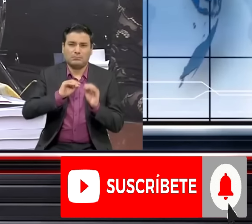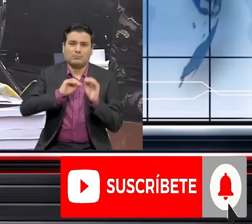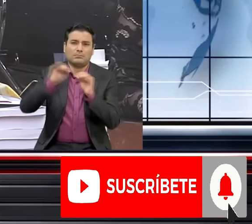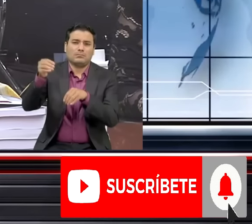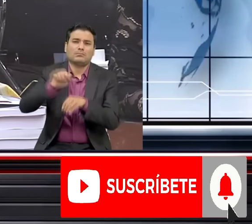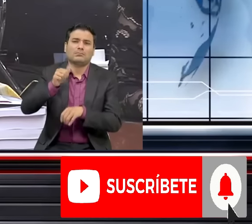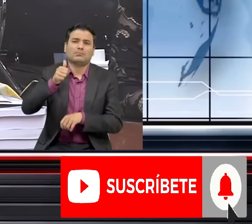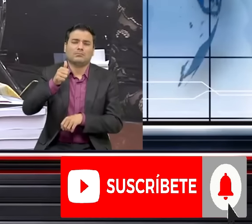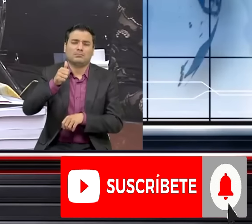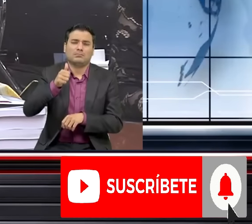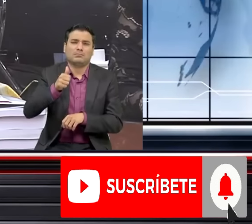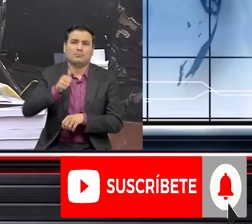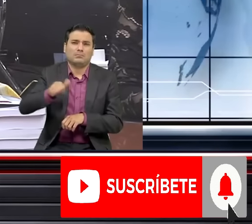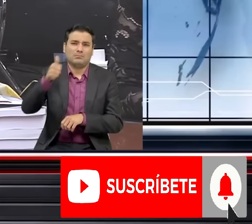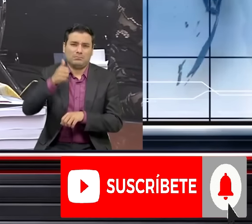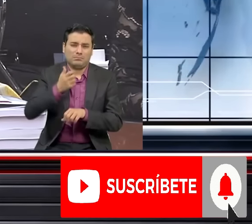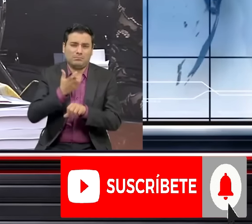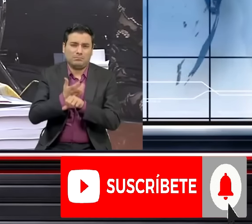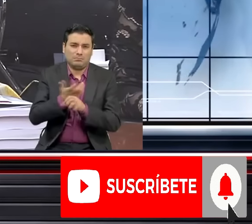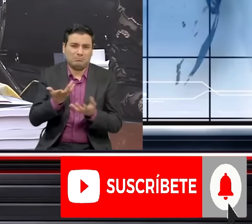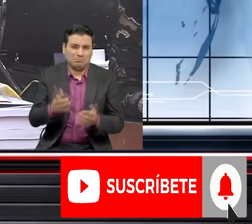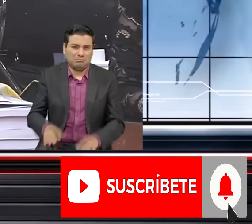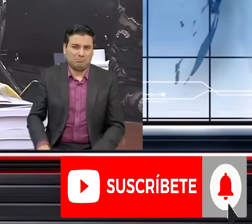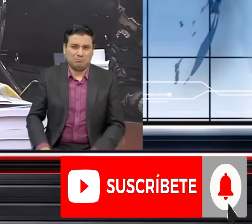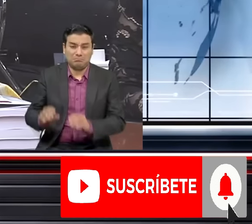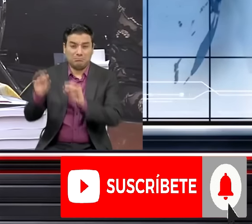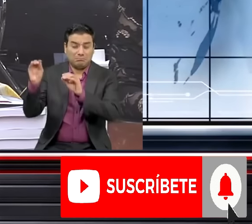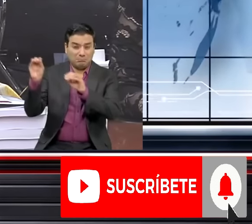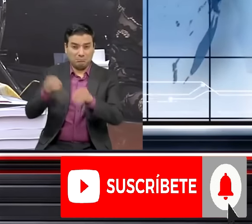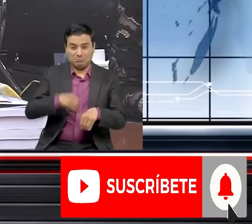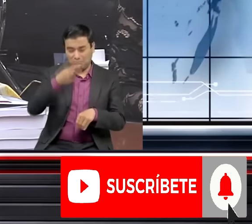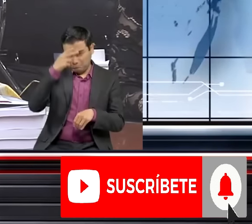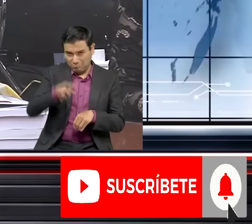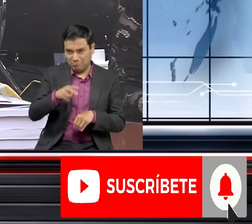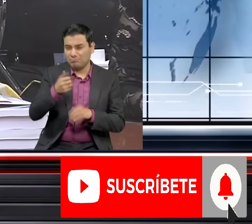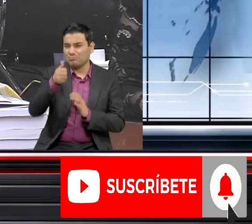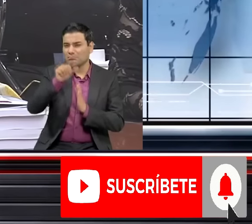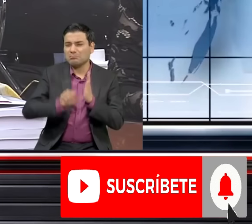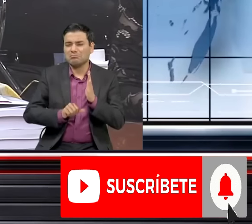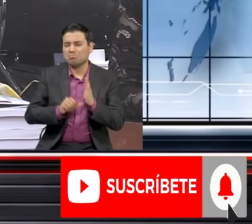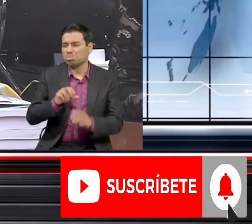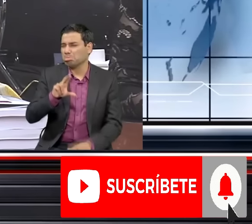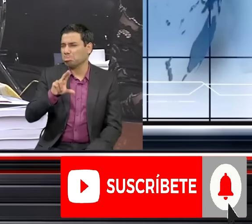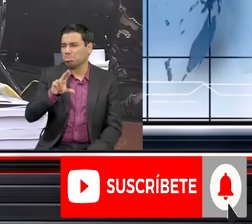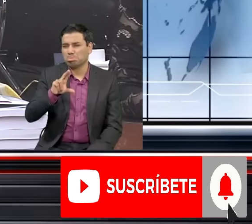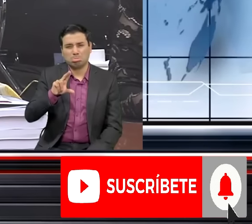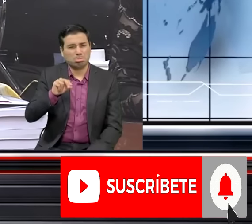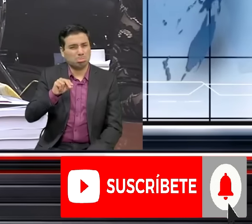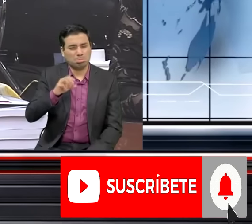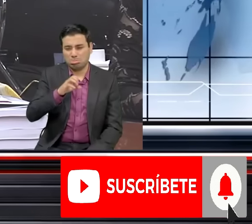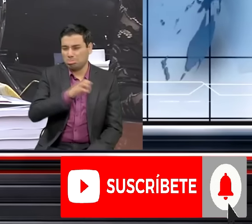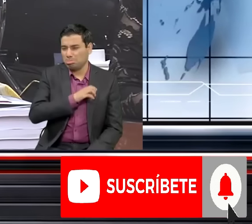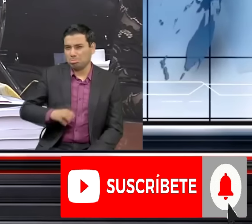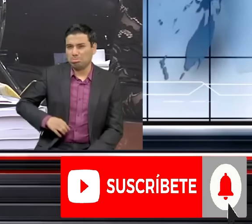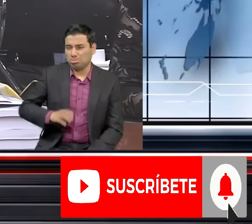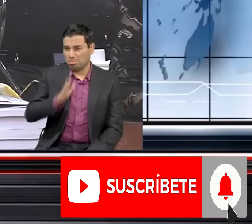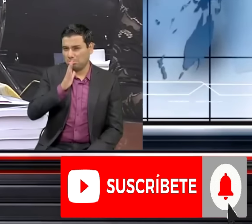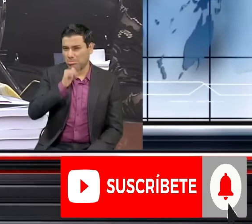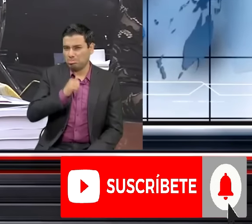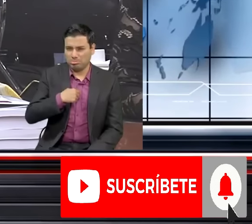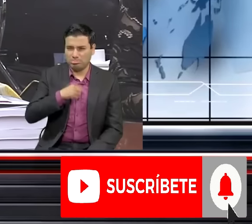No ha estado los 6 meses que la ley establece como mínimo. para poder ser candidato. Adelanto que lo vamos